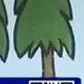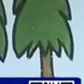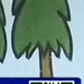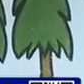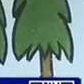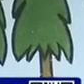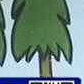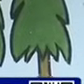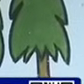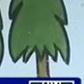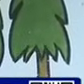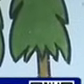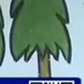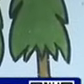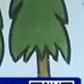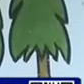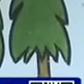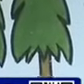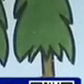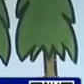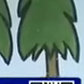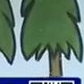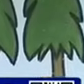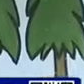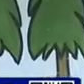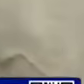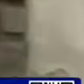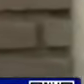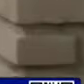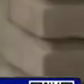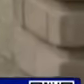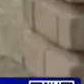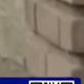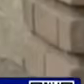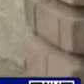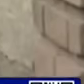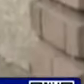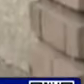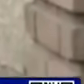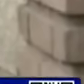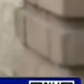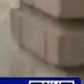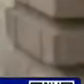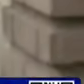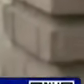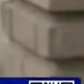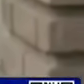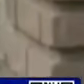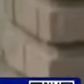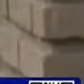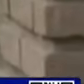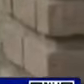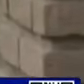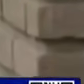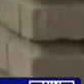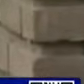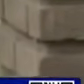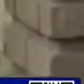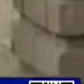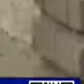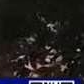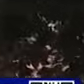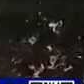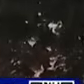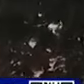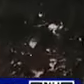se ha comprobado que no son hermanitos, son falsificación idónea de que ha hecho, no sabemos si dirección o qué personas han prestado